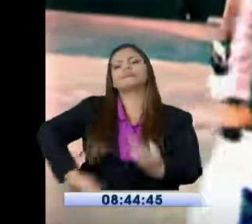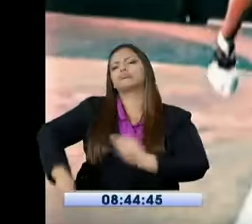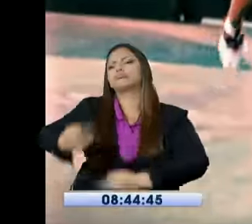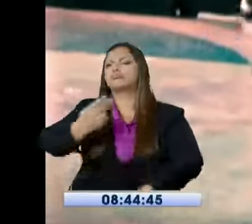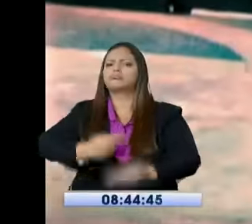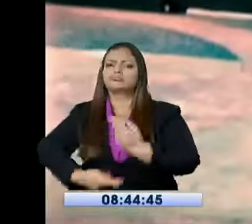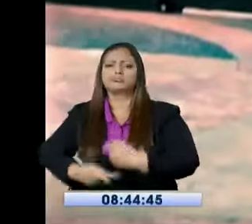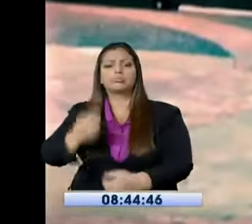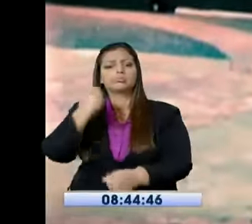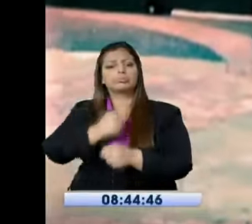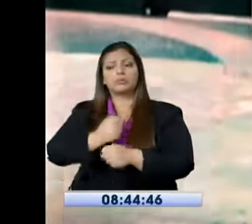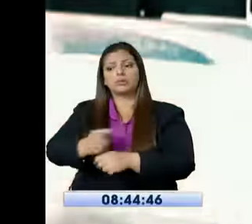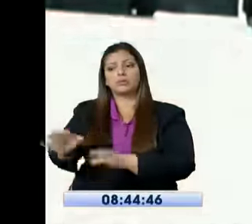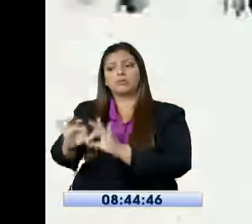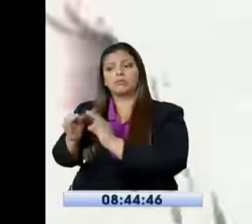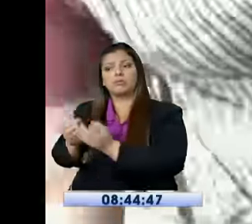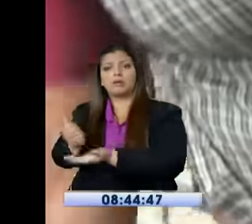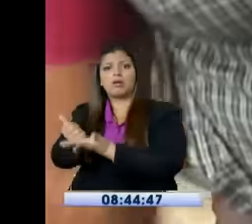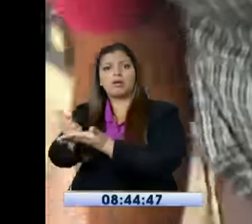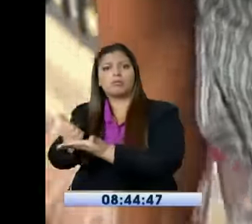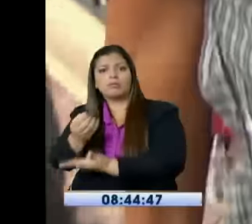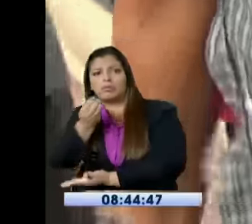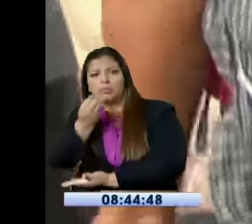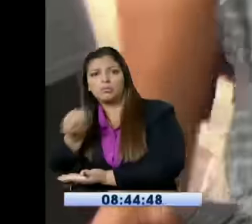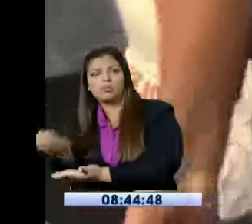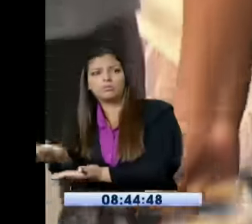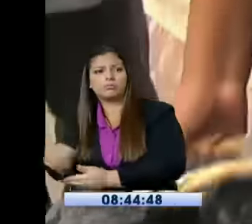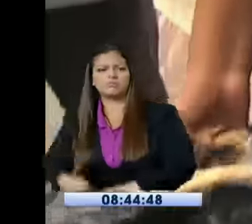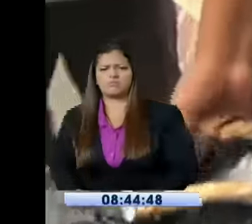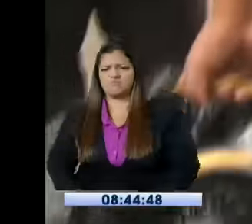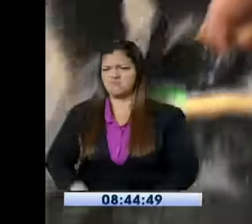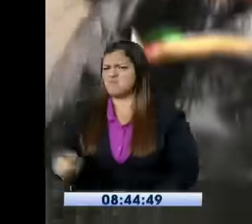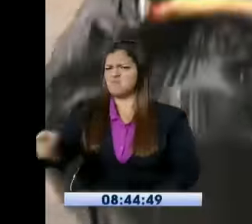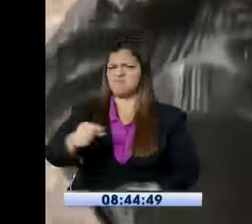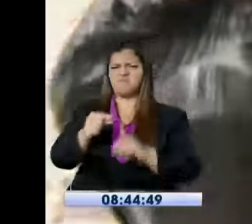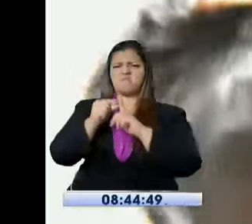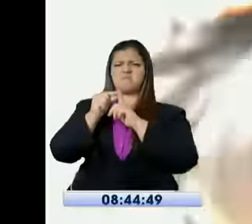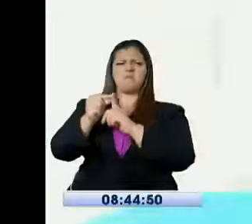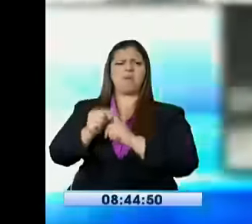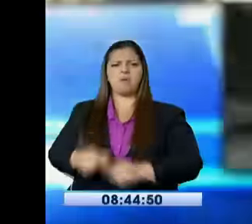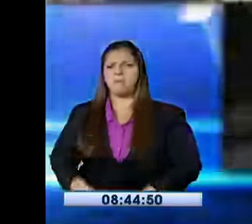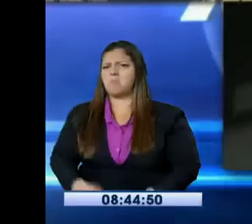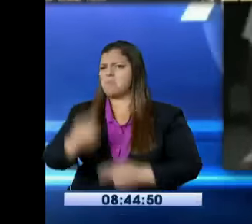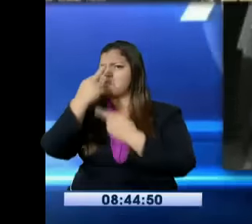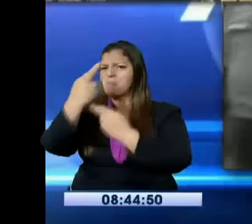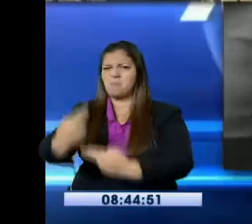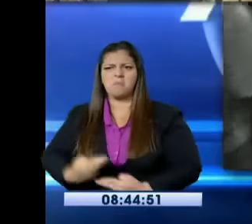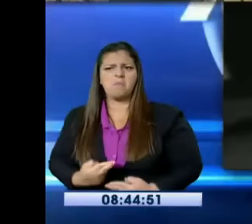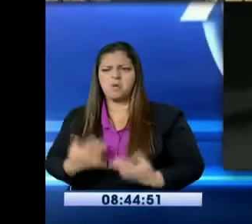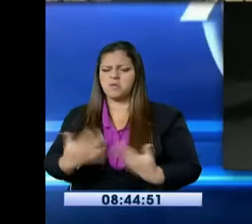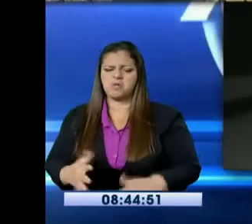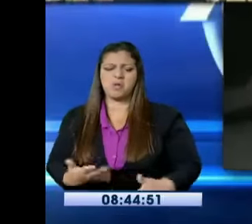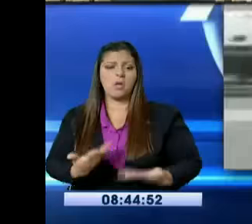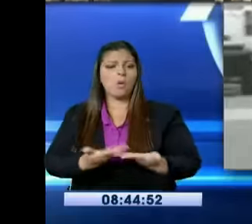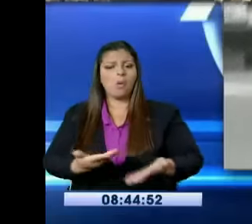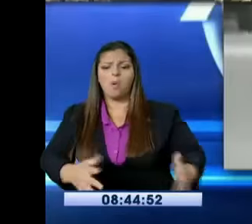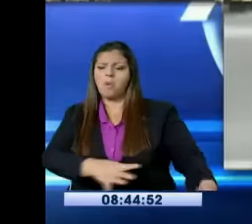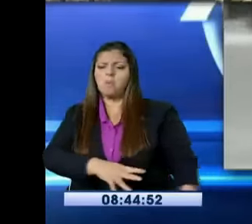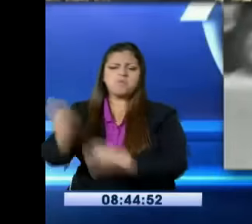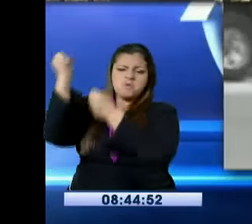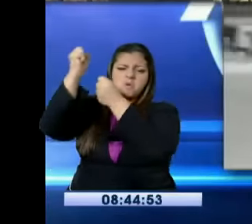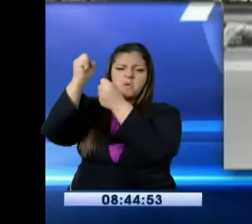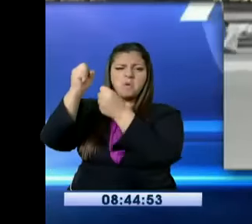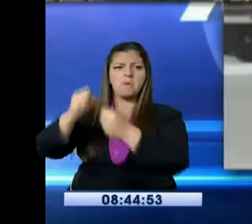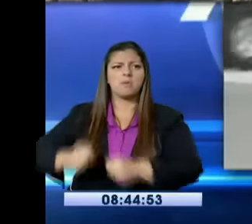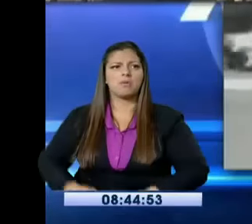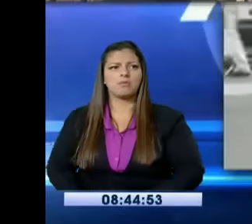comida a sus casas. Pues son groseros, si van quitando de una, se arranchan de una. Porque soy padre y madre para ellos. Nos dicen que